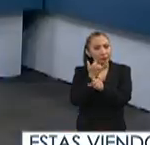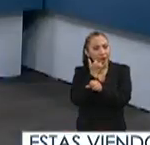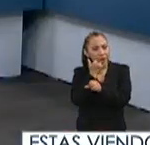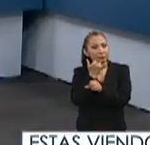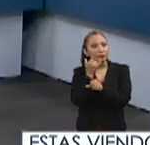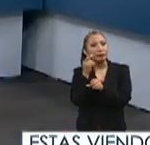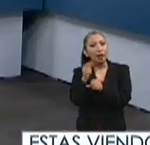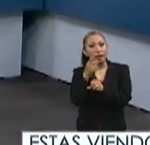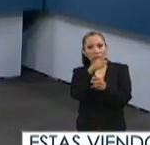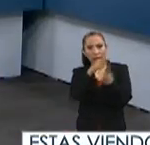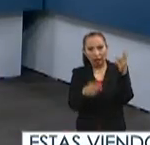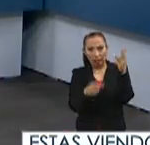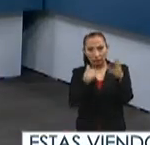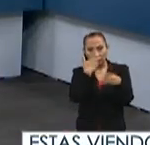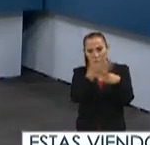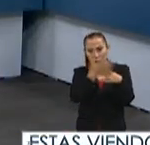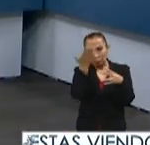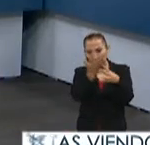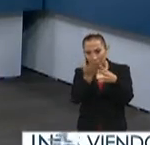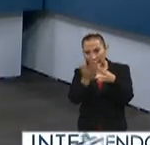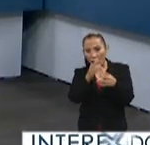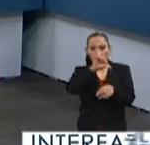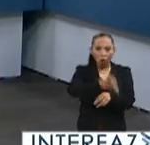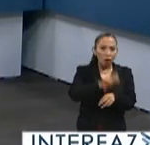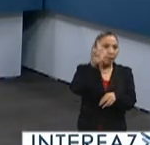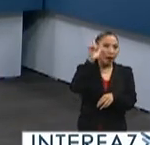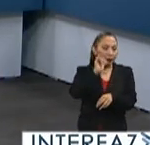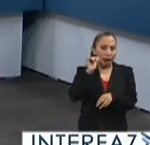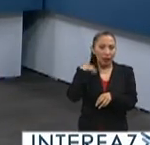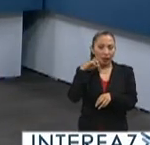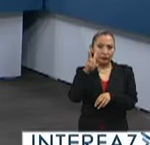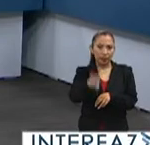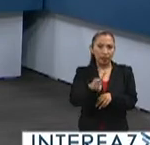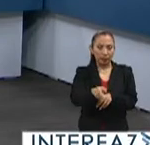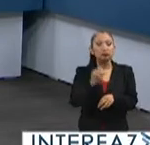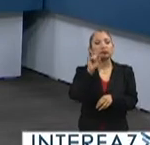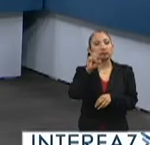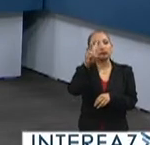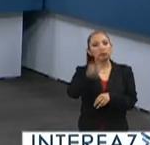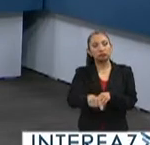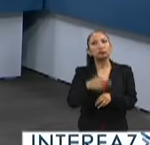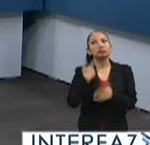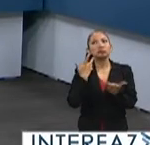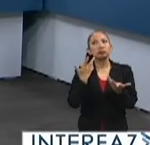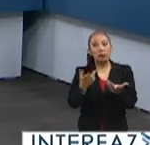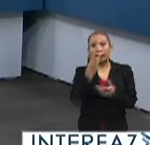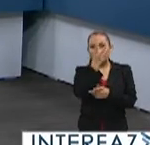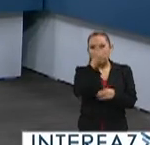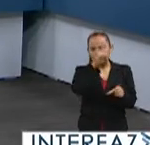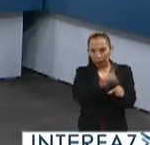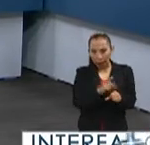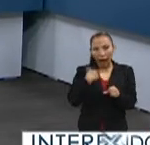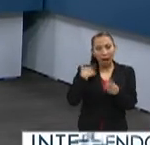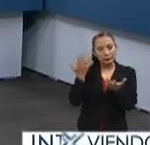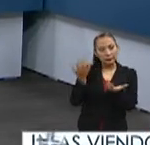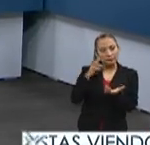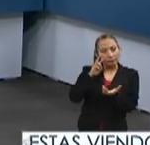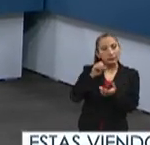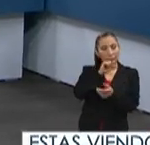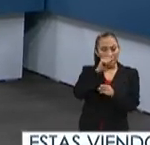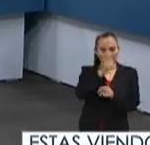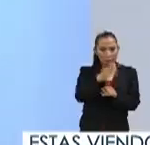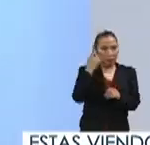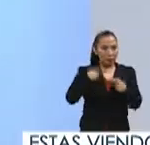un trabajo de 3 que vamos a estar presentando hoy, mañana y pasado. Exactamente, fueron 3 días de hecho también los